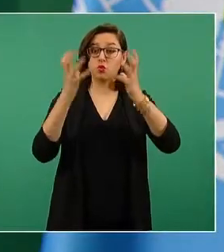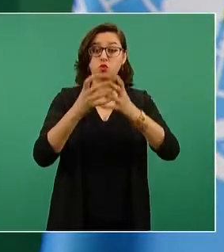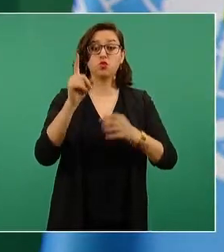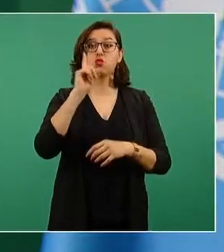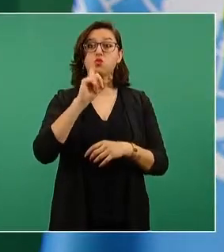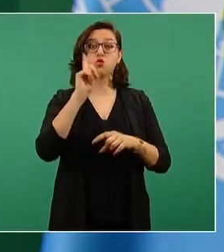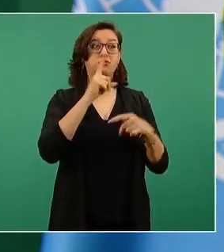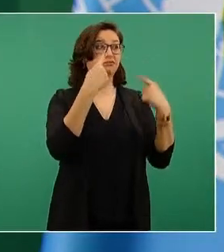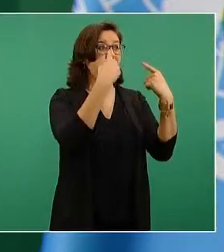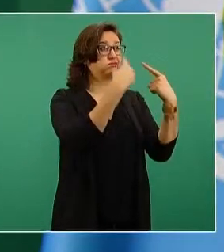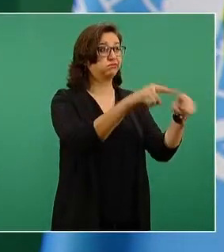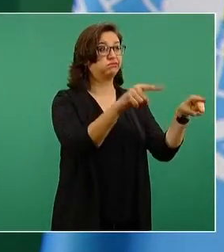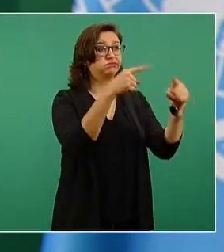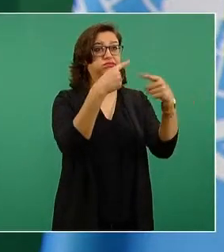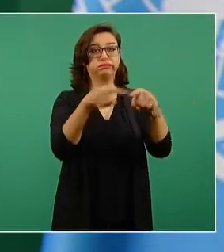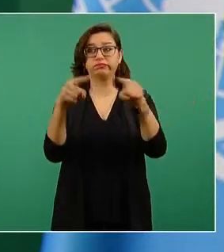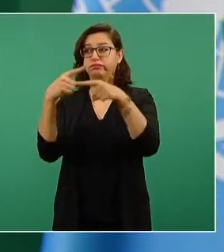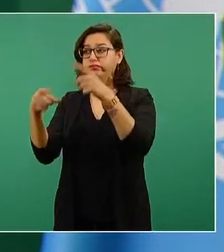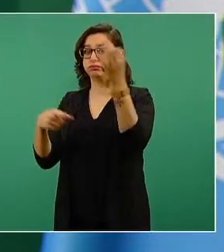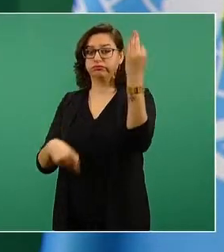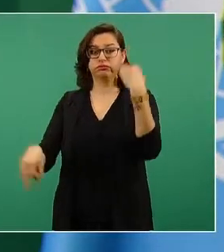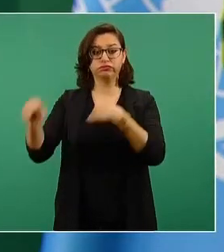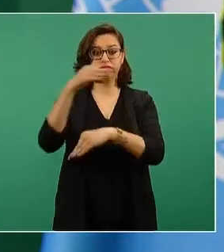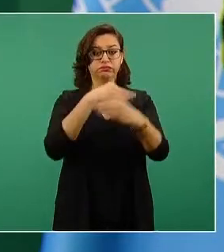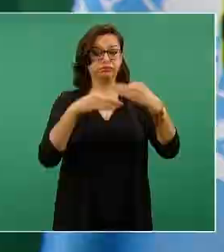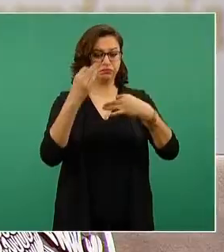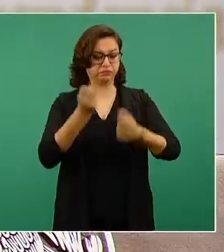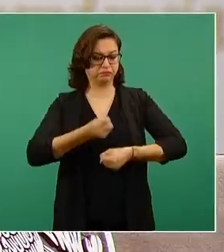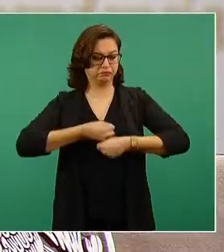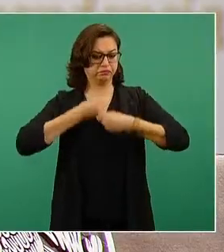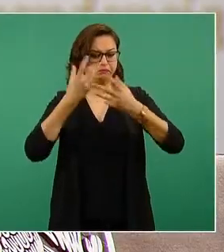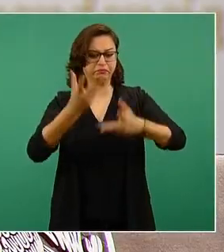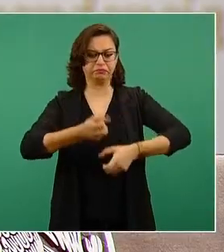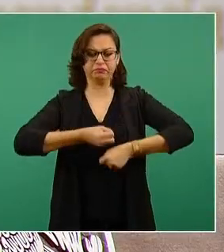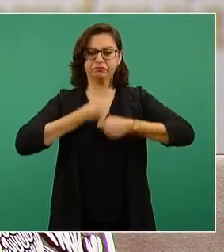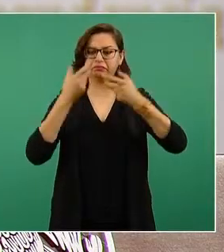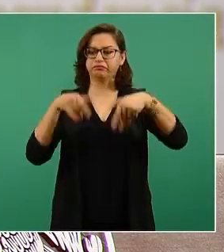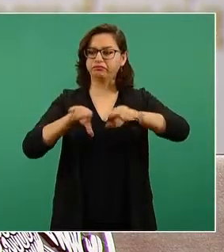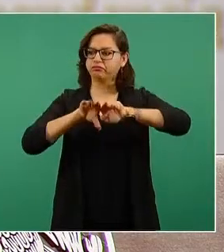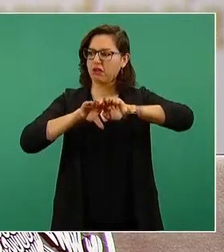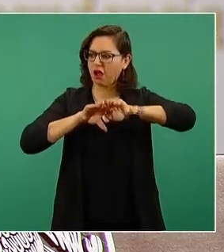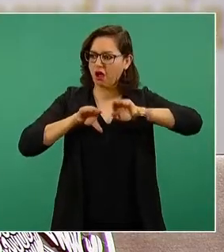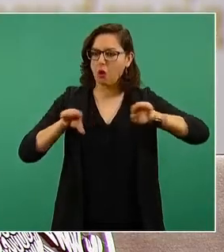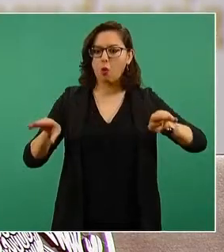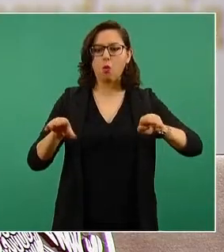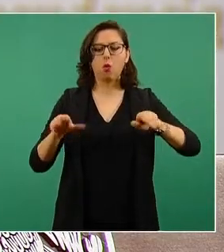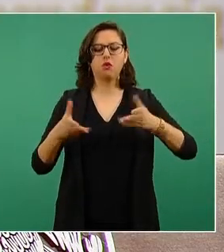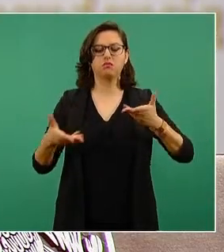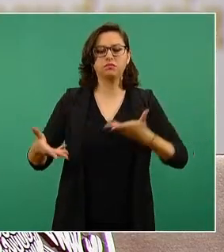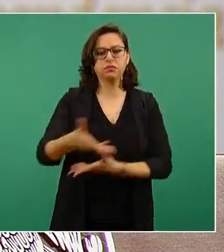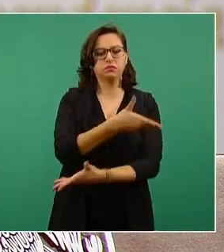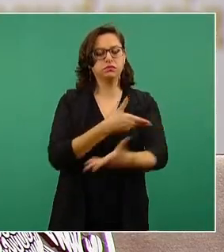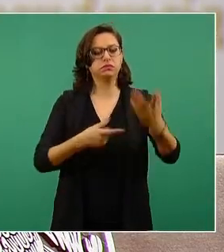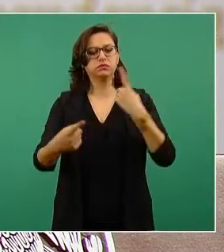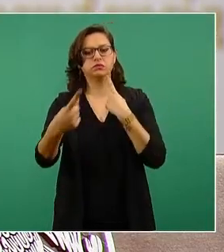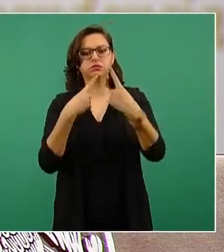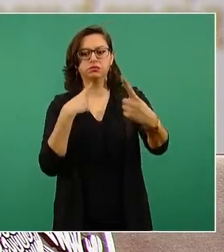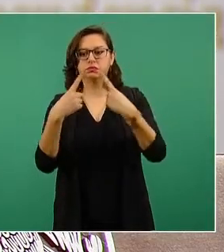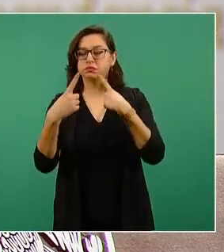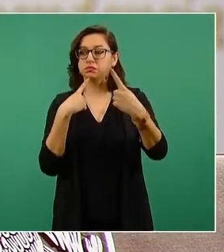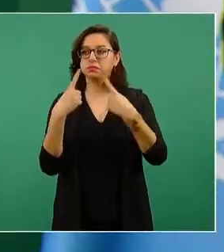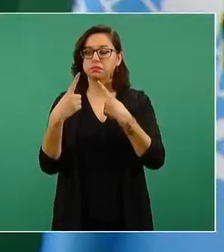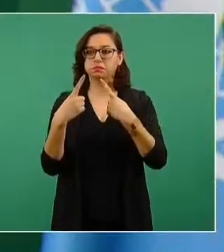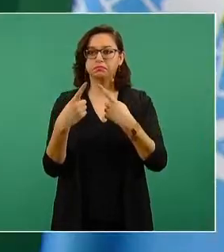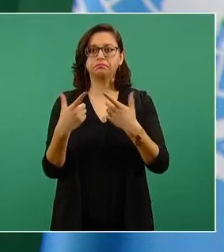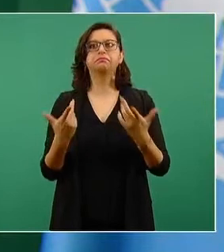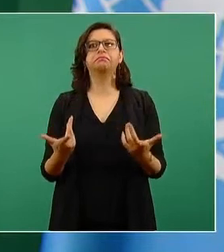mundo en un diálogo horizontal para avanzar en el cambio hacia la igualdad.